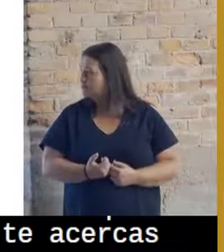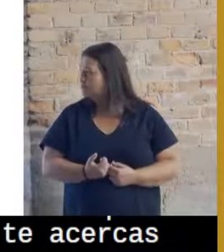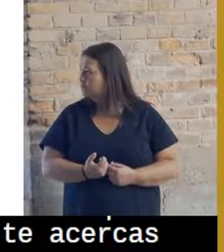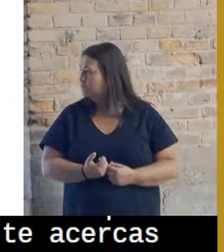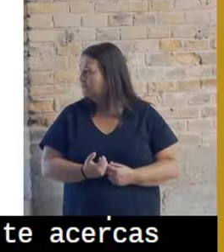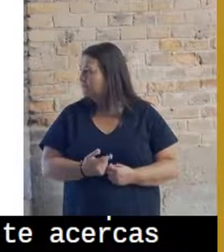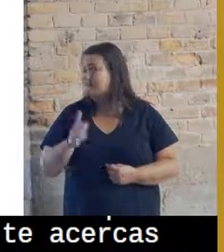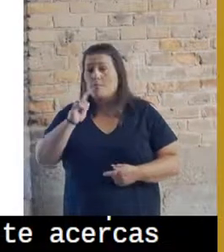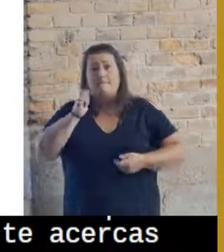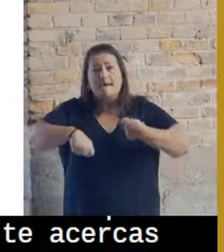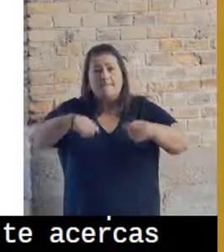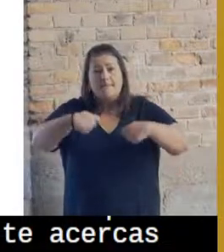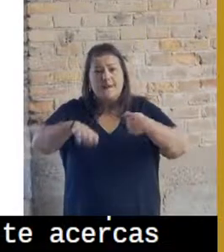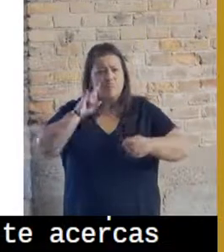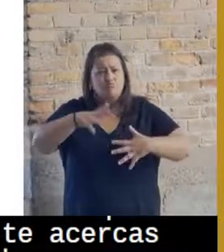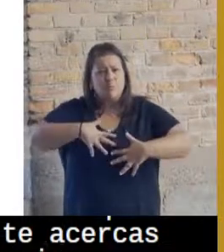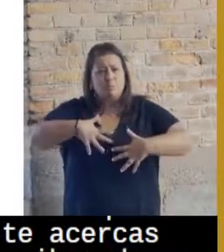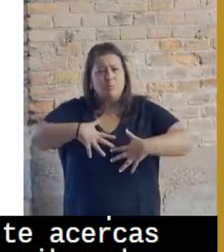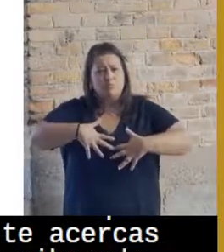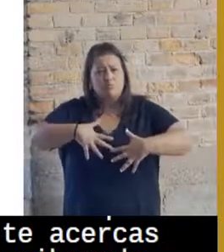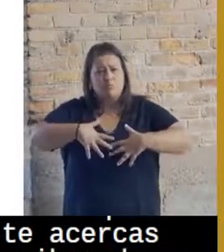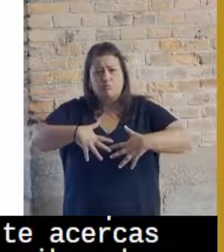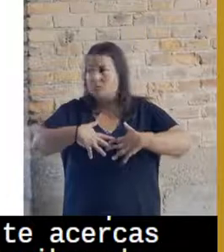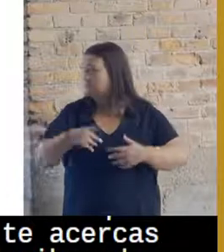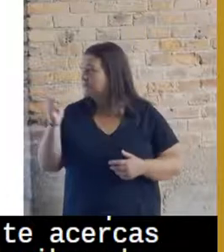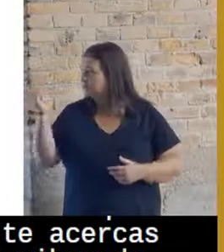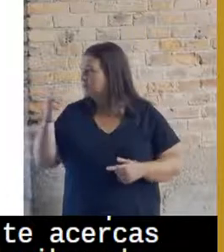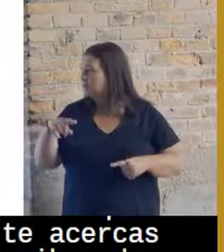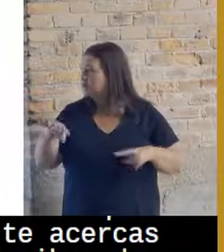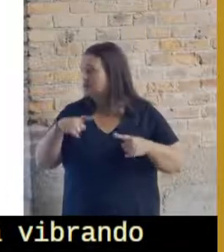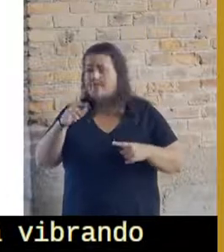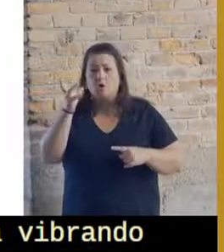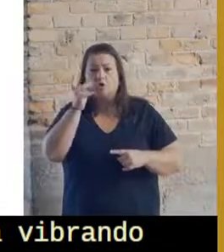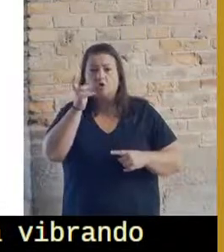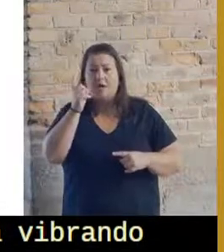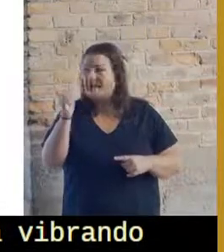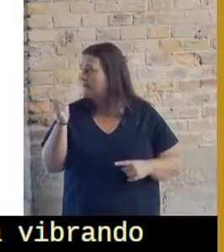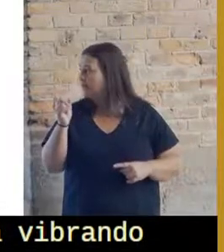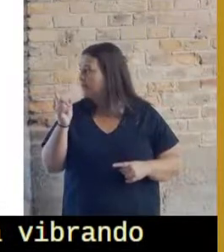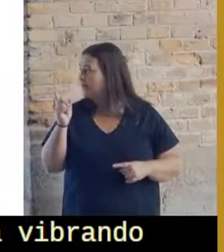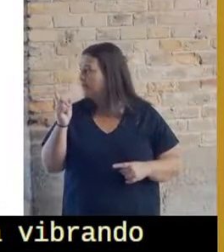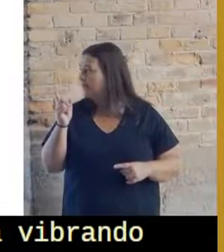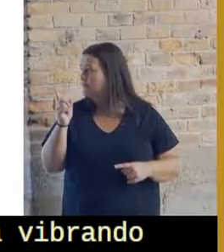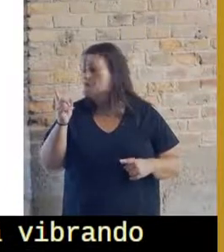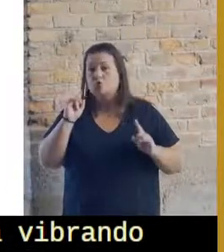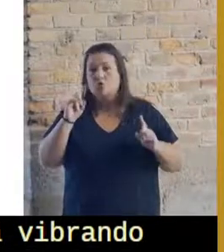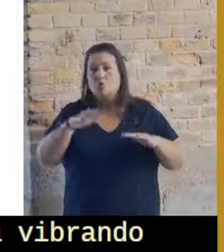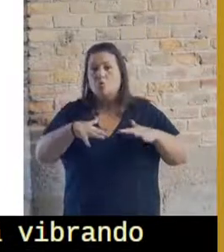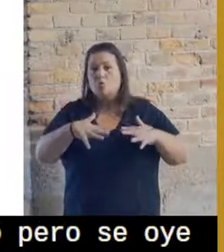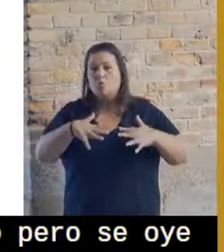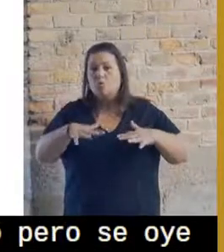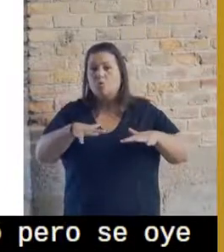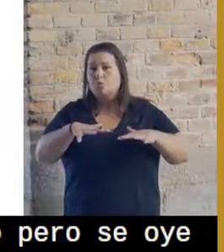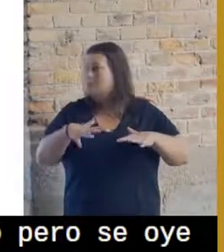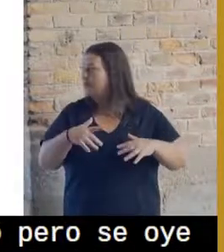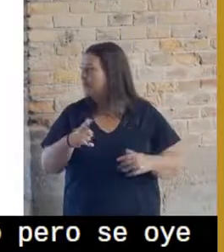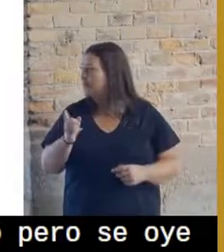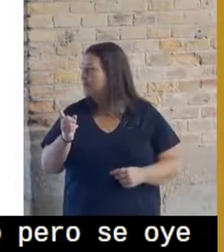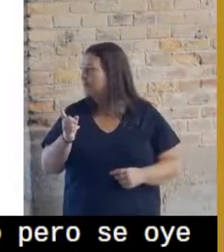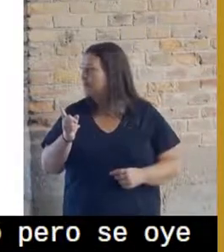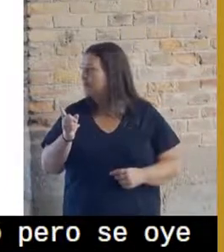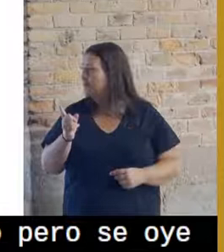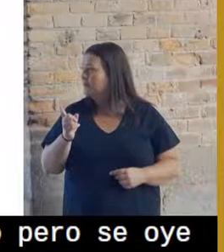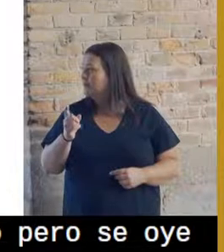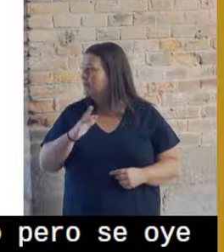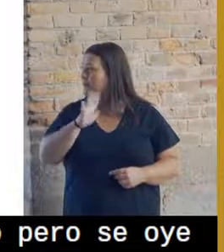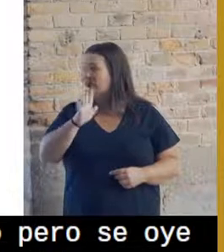Es MS que está vibrando música pero se oye o solo Ah solo vibra Ah es que sí que parece que